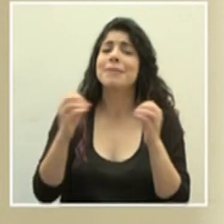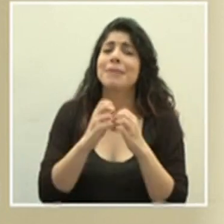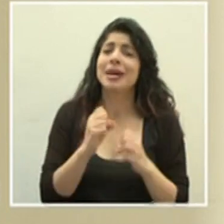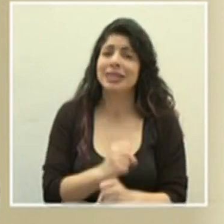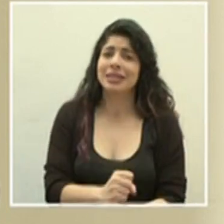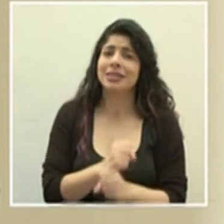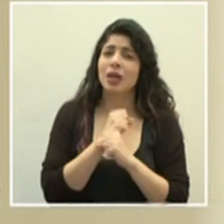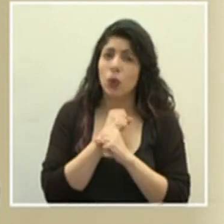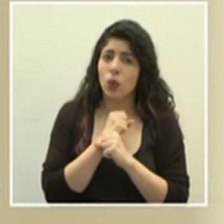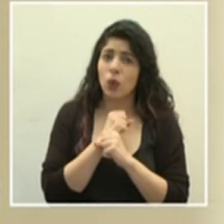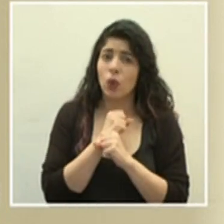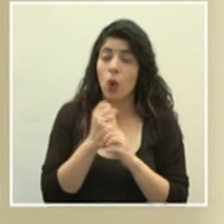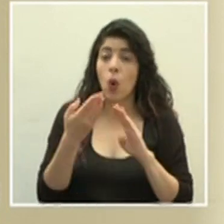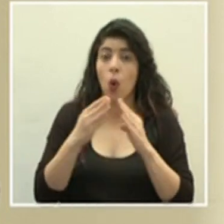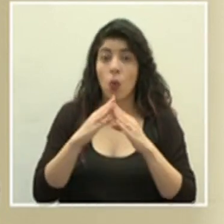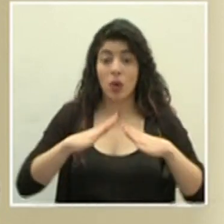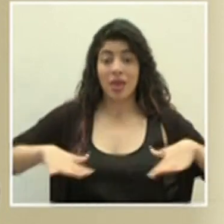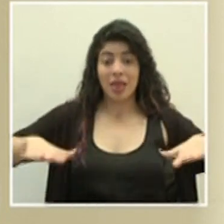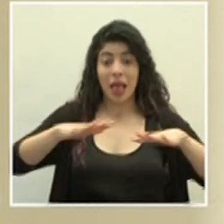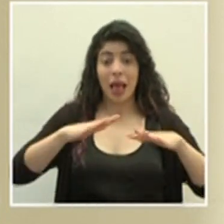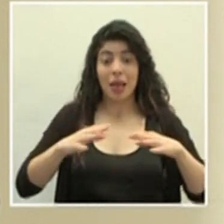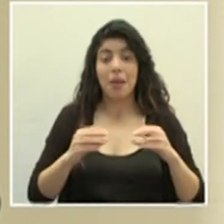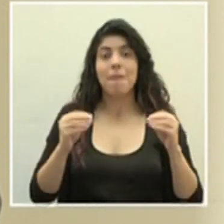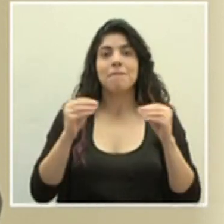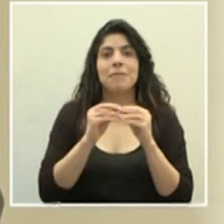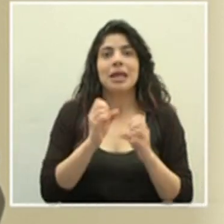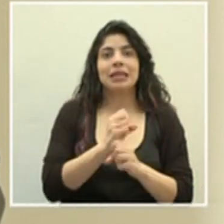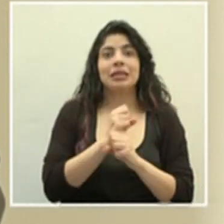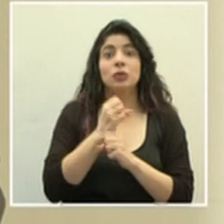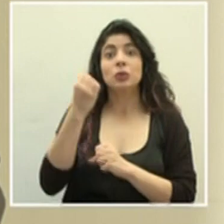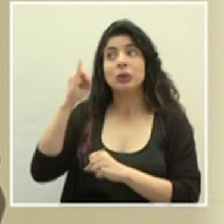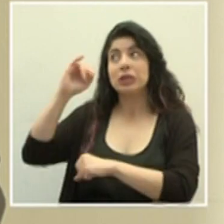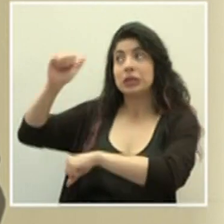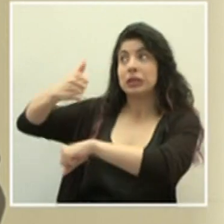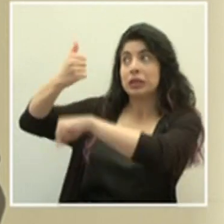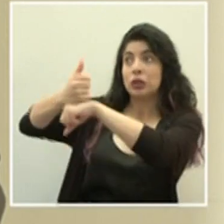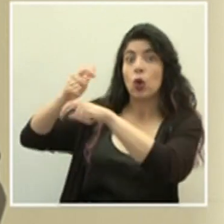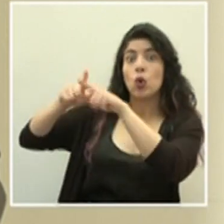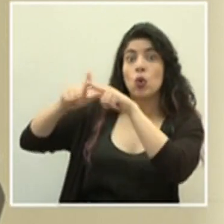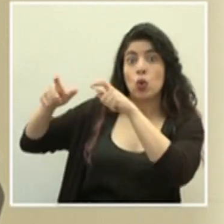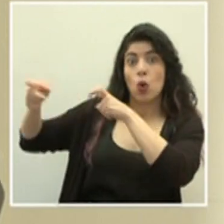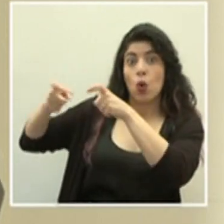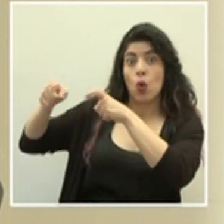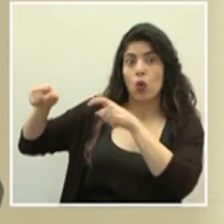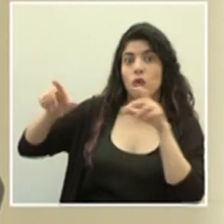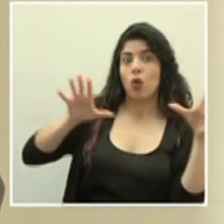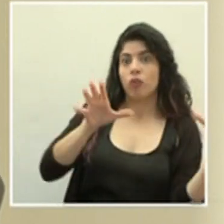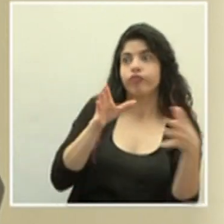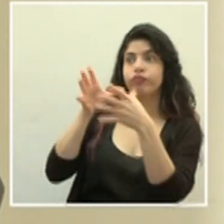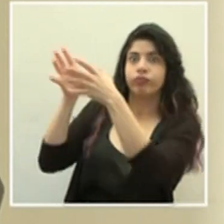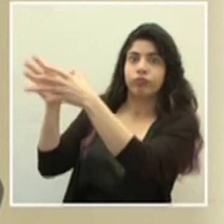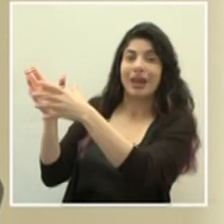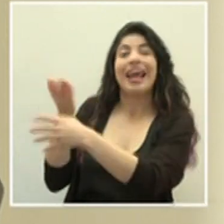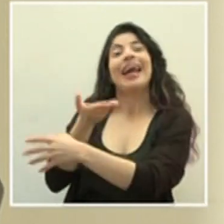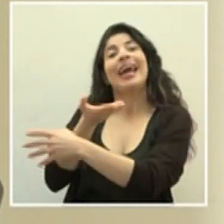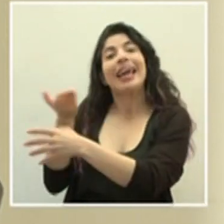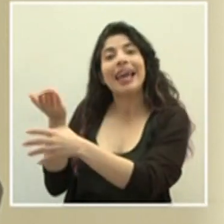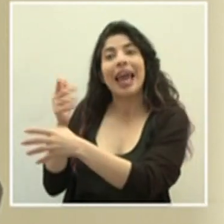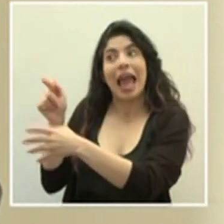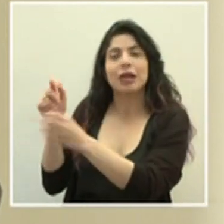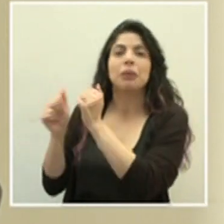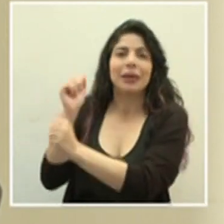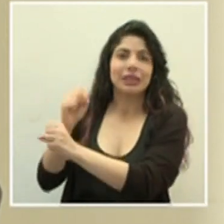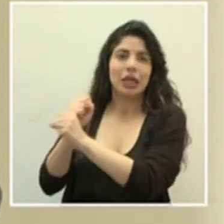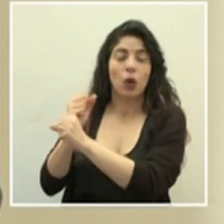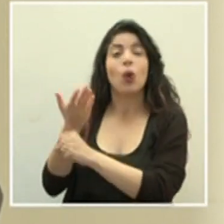para nuestra comunidad tener los casos en un sitio de contención primaria que la posibilidad de que las personas